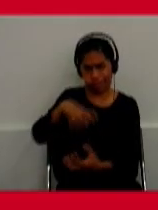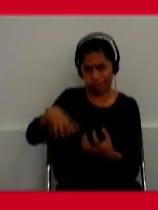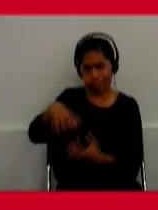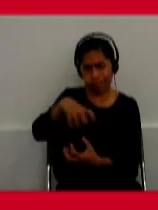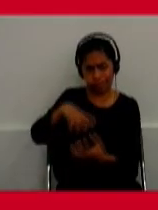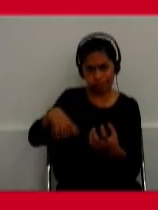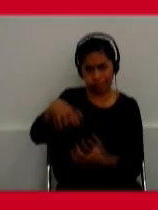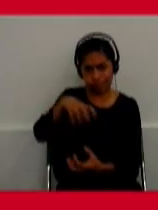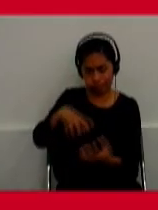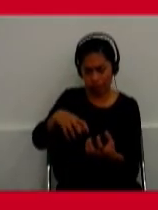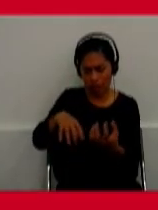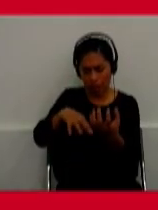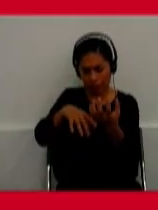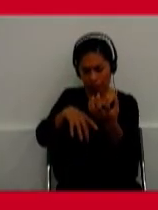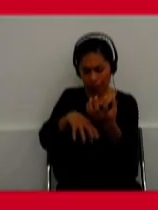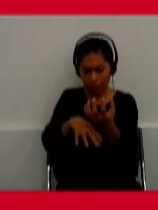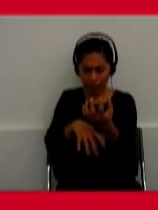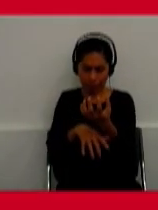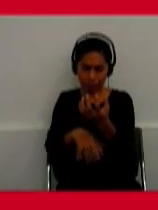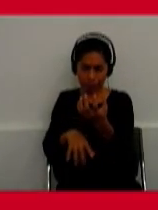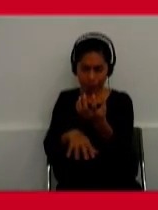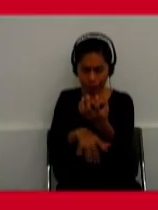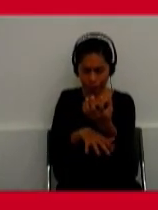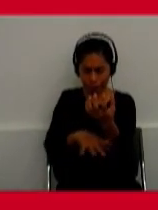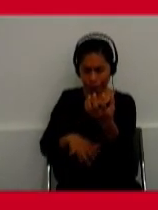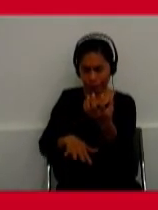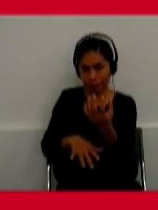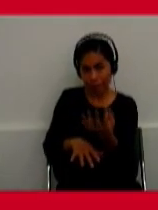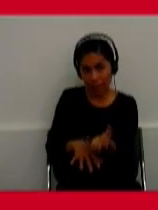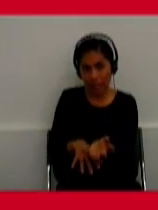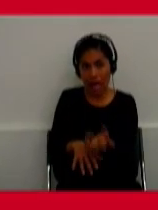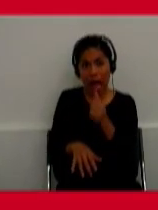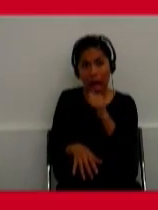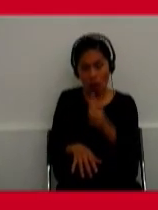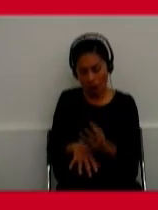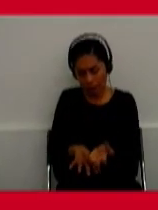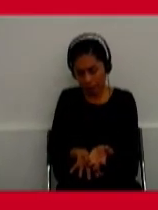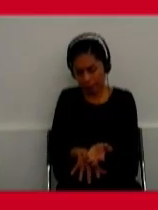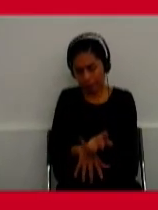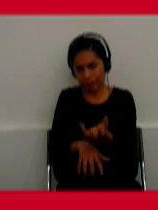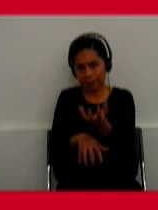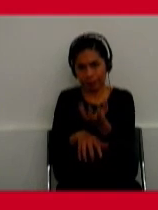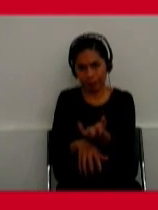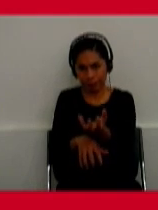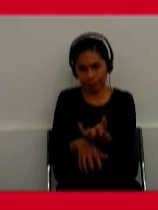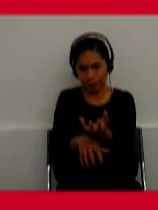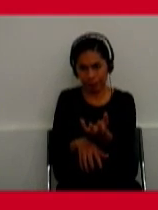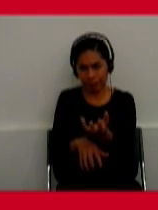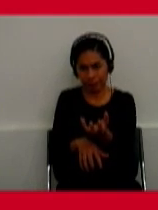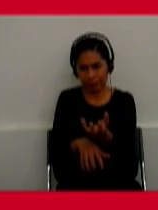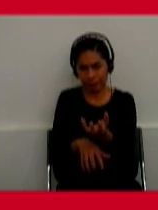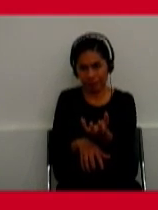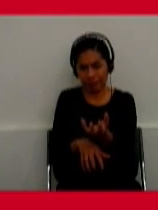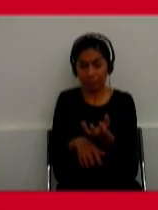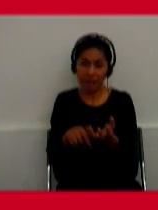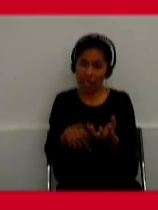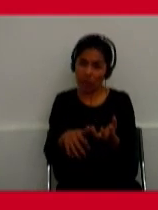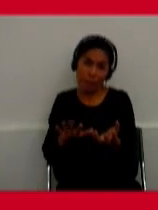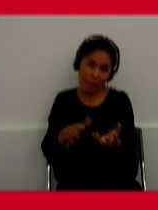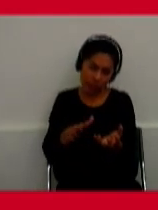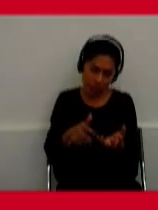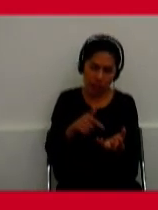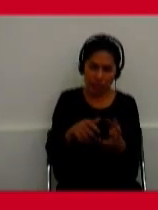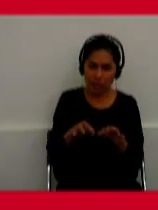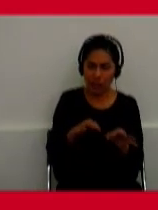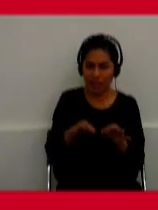salga por la parte alta del espesador. Básicamente ese es, en términos generales, el concepto de un espesador. Ahora,